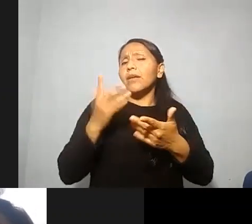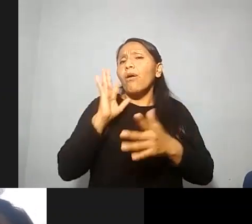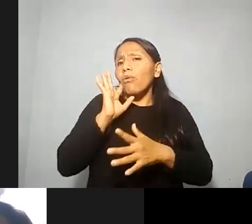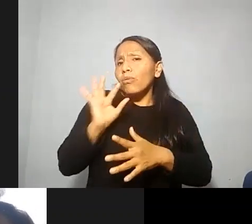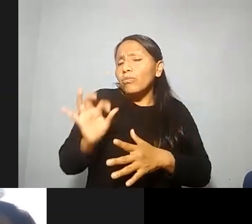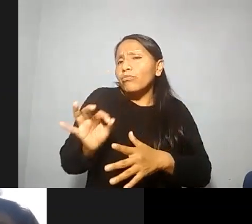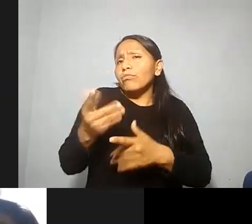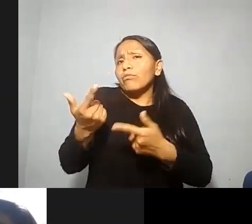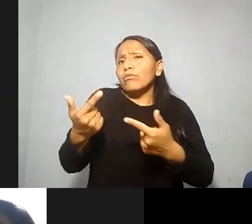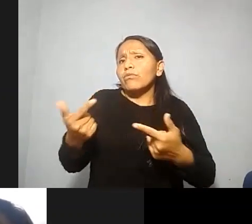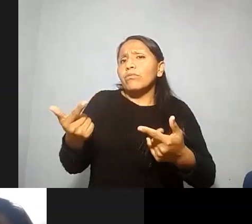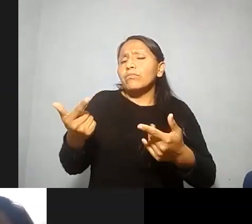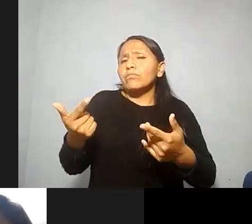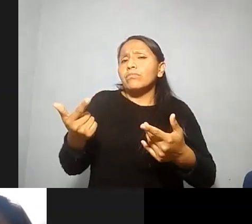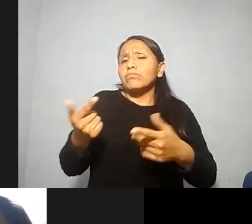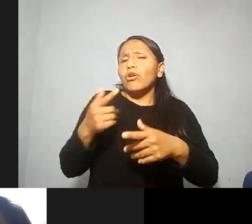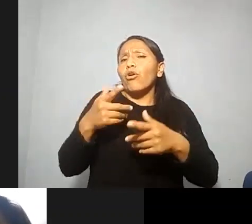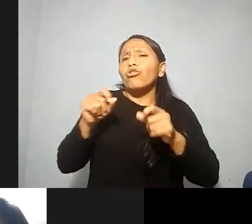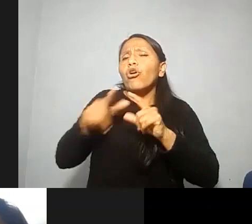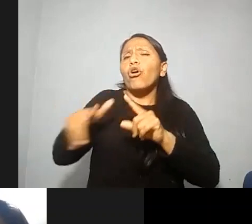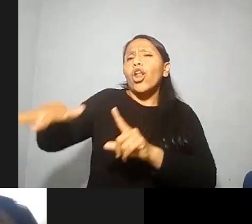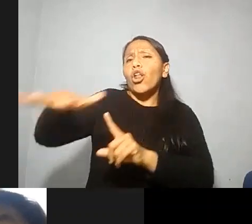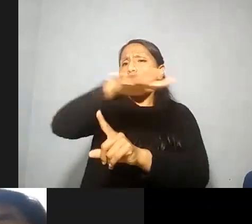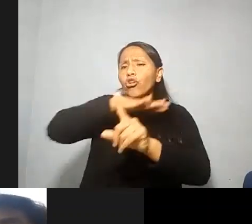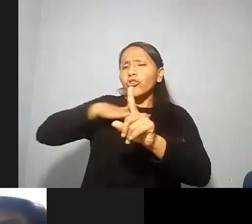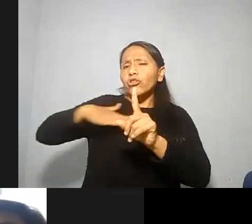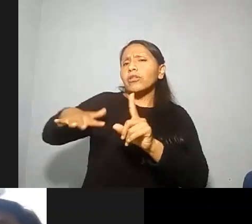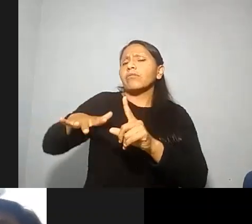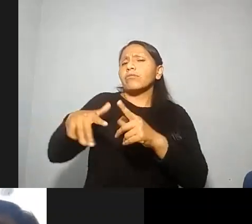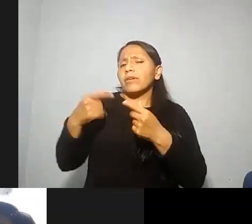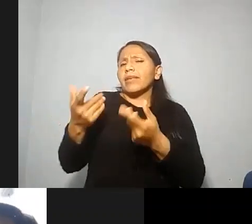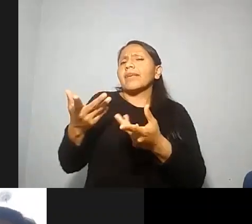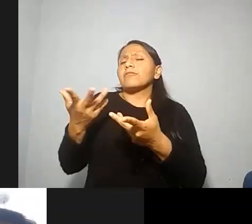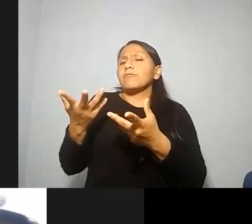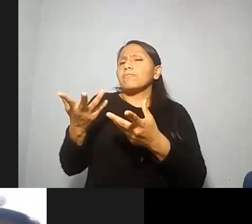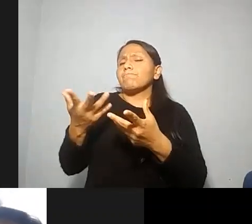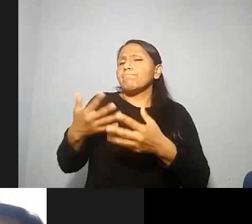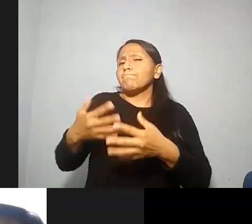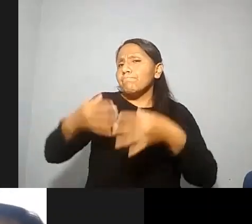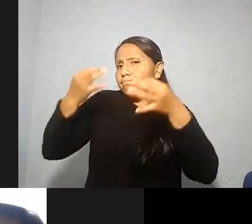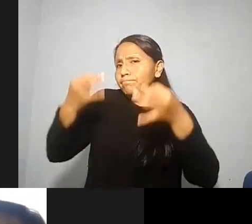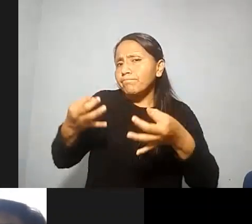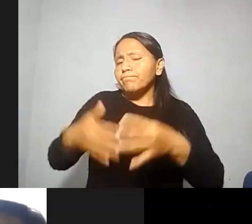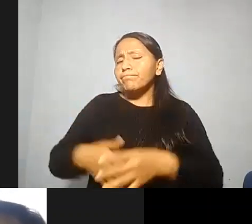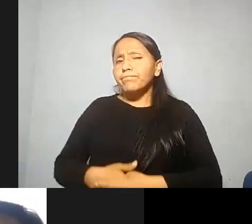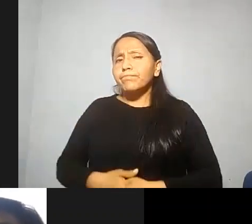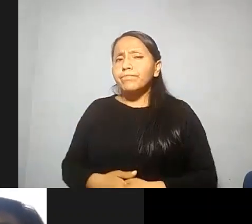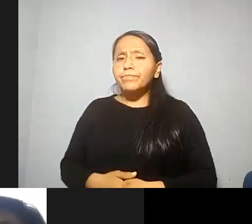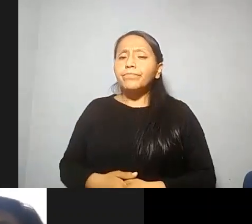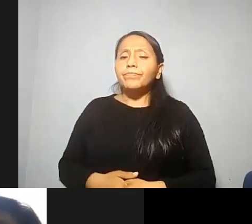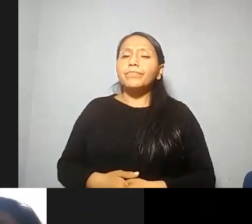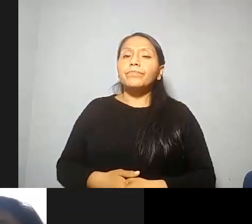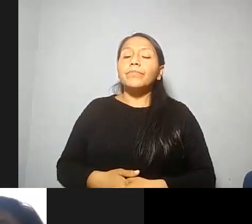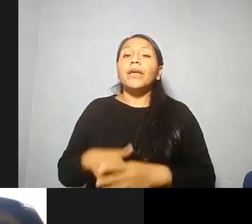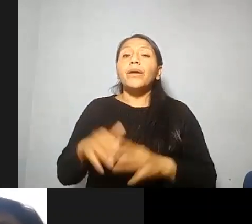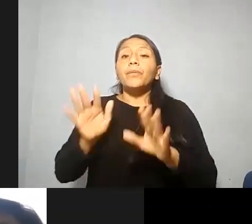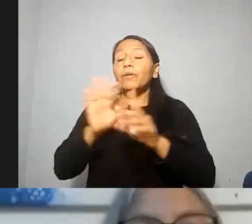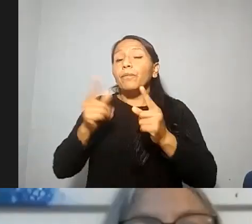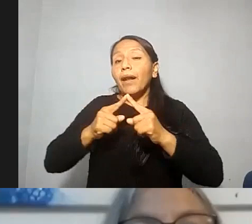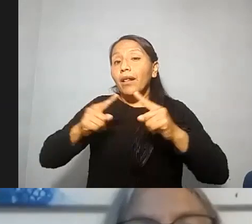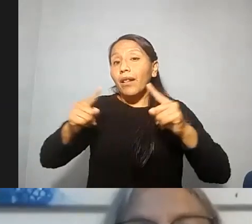todo el contexto, el entorno que eso involucra. Yo, bueno, para no extenderme